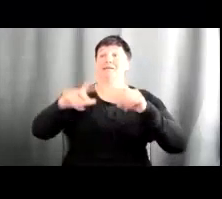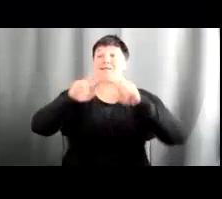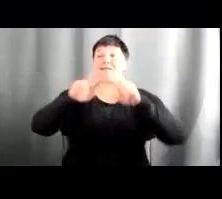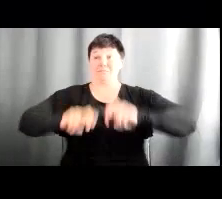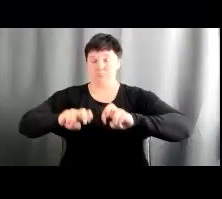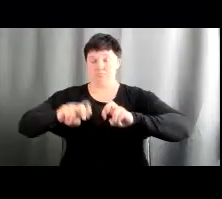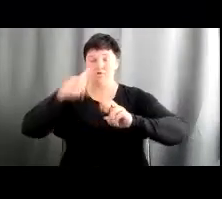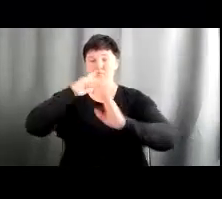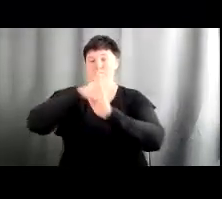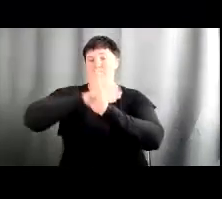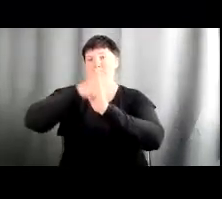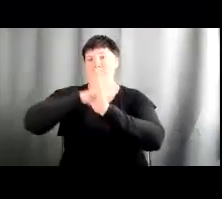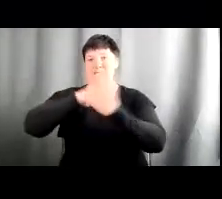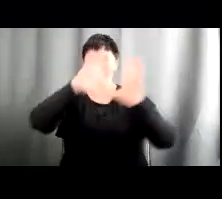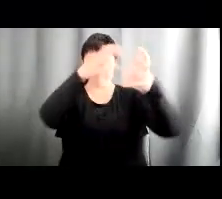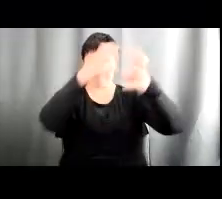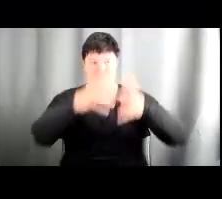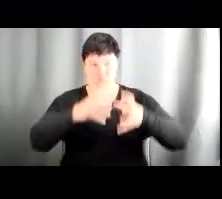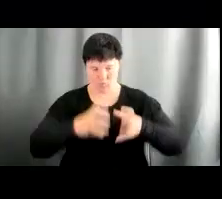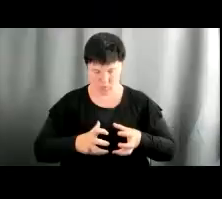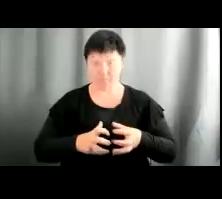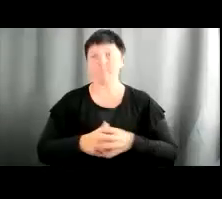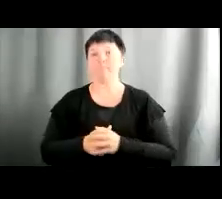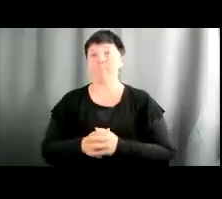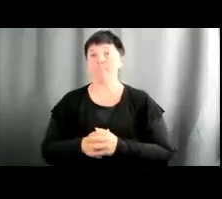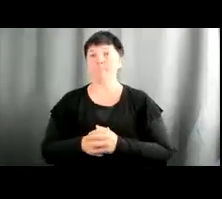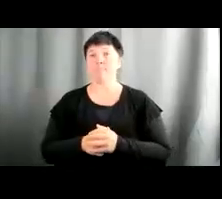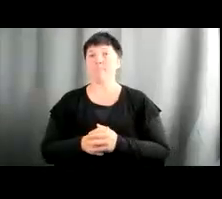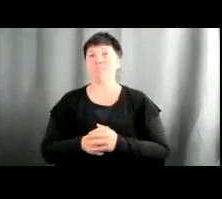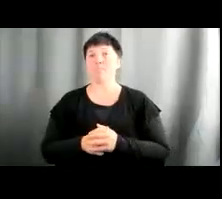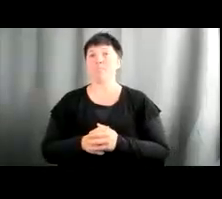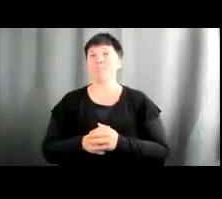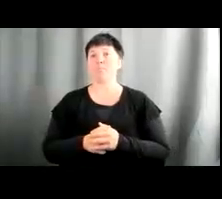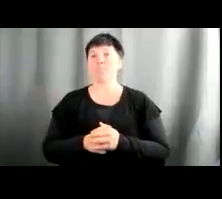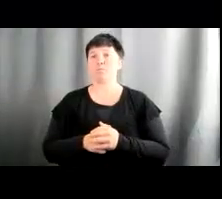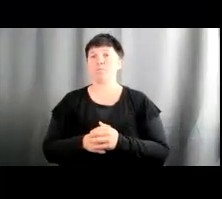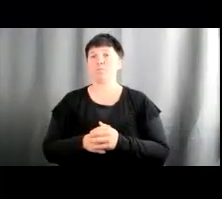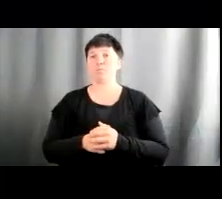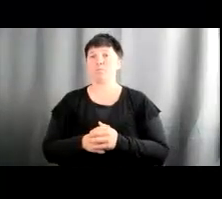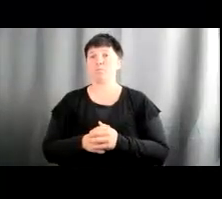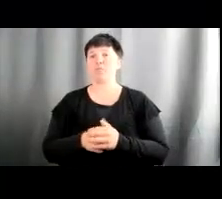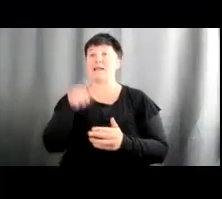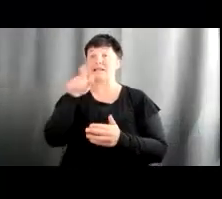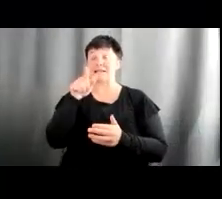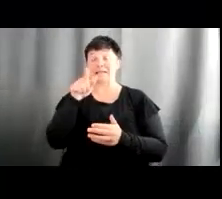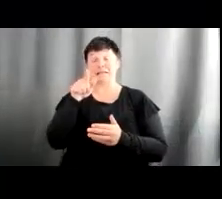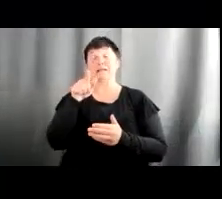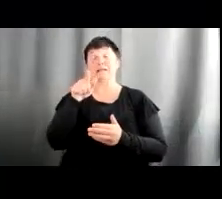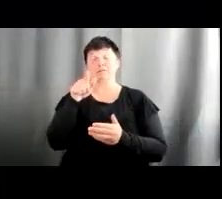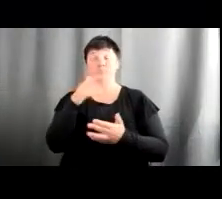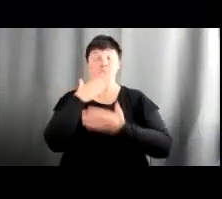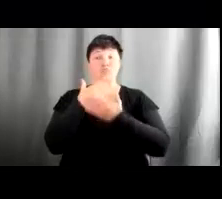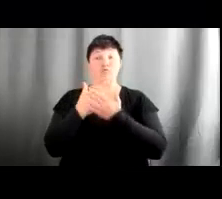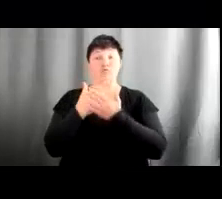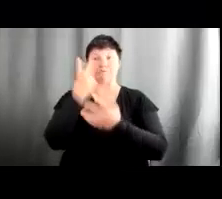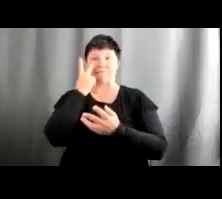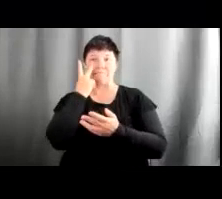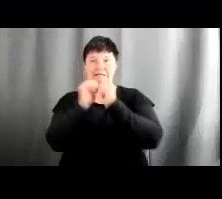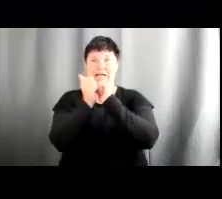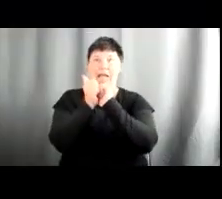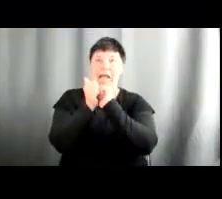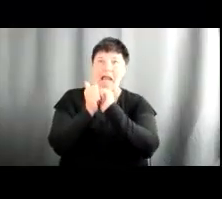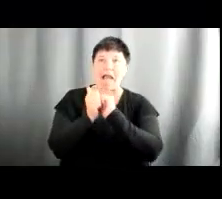media agregada. Esta es una buena manera de ver cómo esta agregación puede ayudarnos a comprender